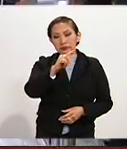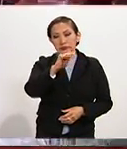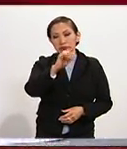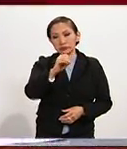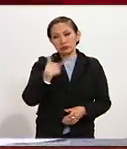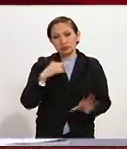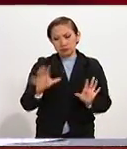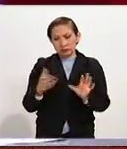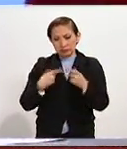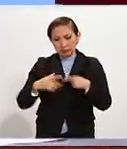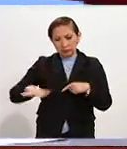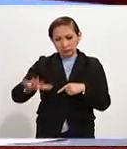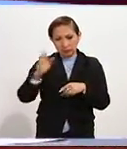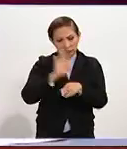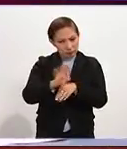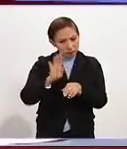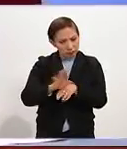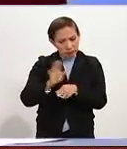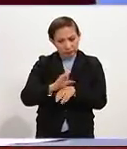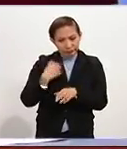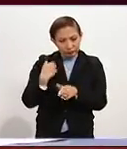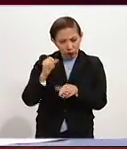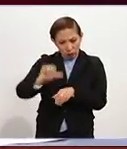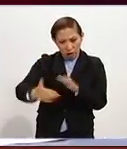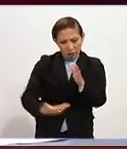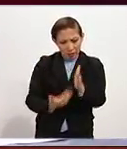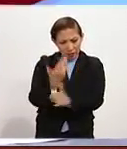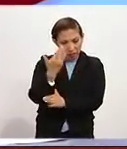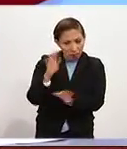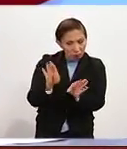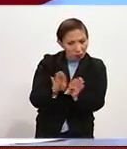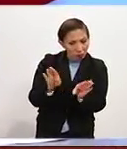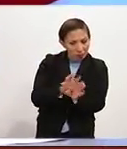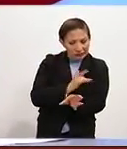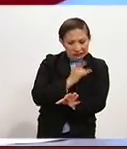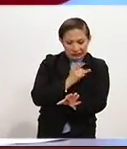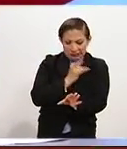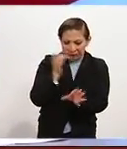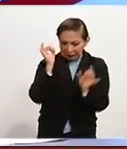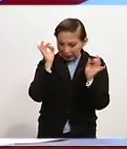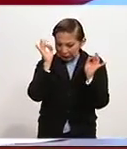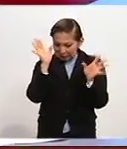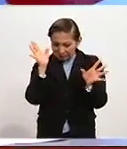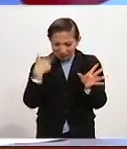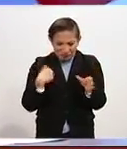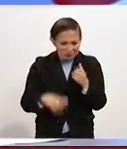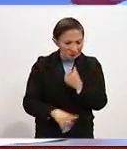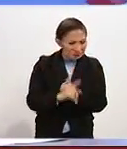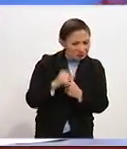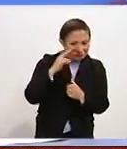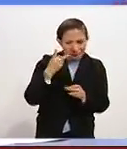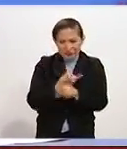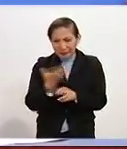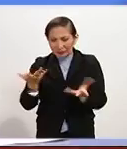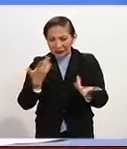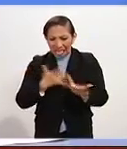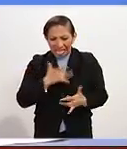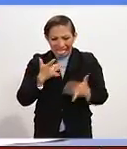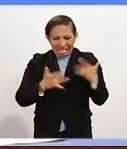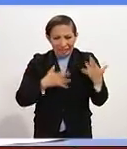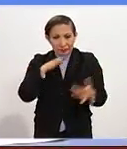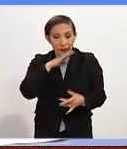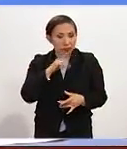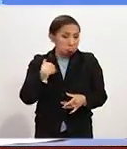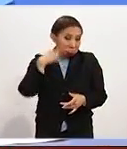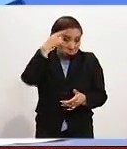la sociedad brasileña despertó con, pues, como con un dolor de cabeza después de todo lo que ha sucedido.